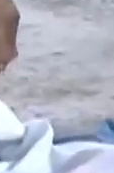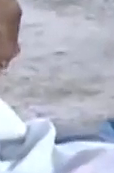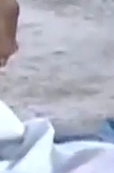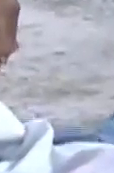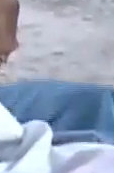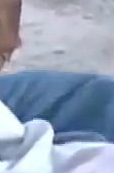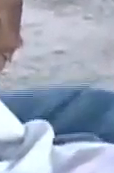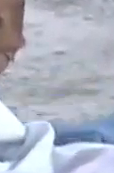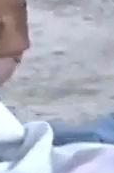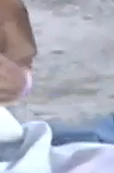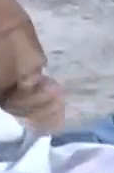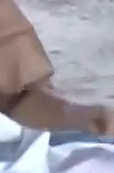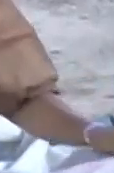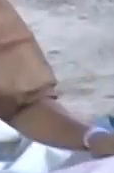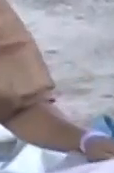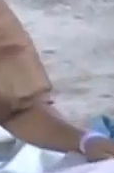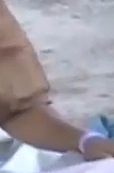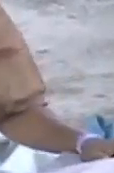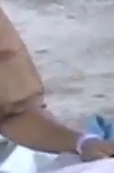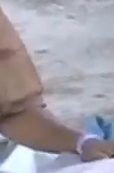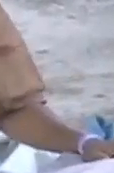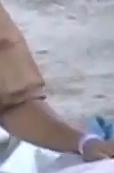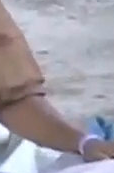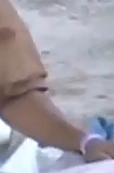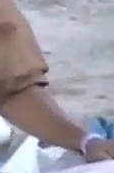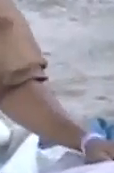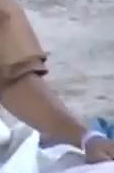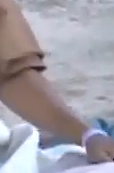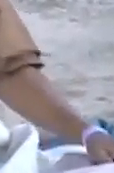patria. Que viva Venezuela.